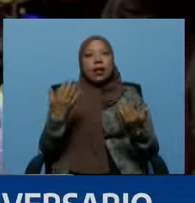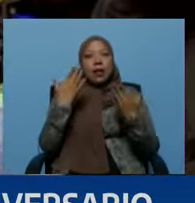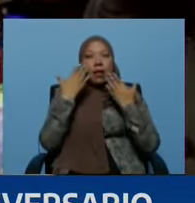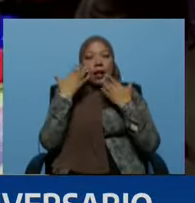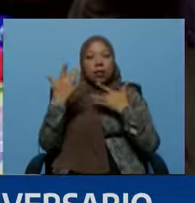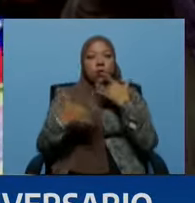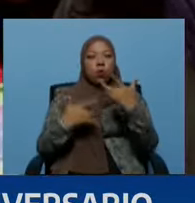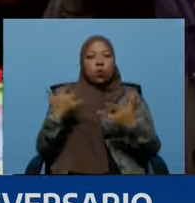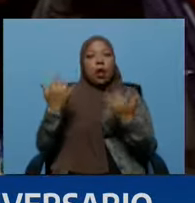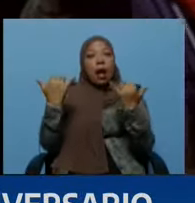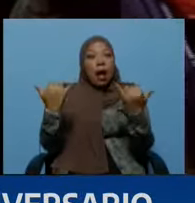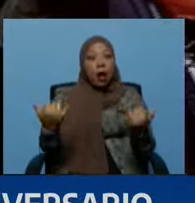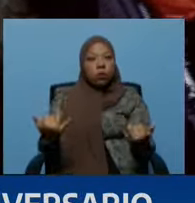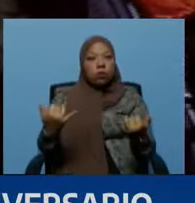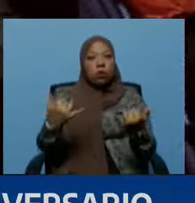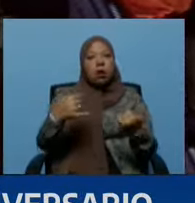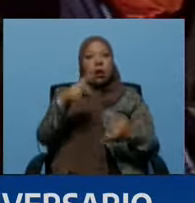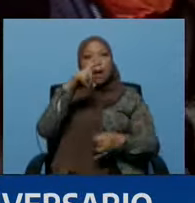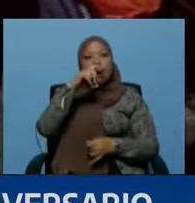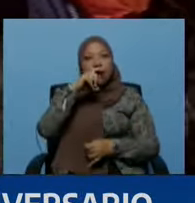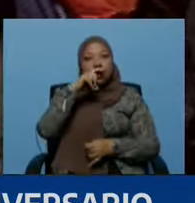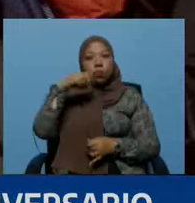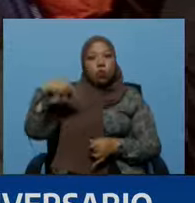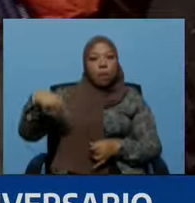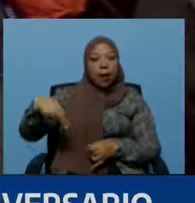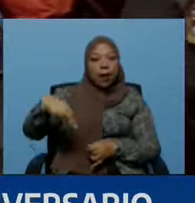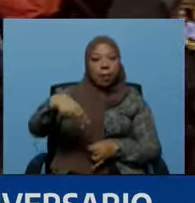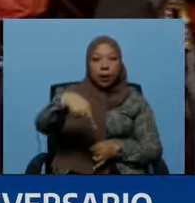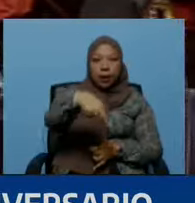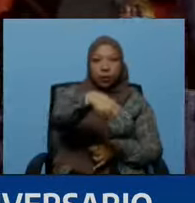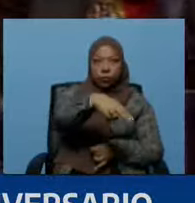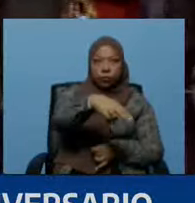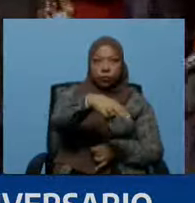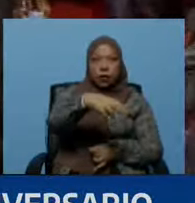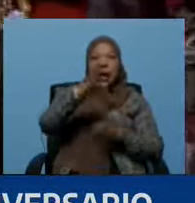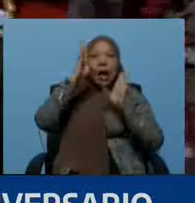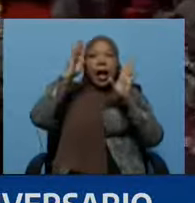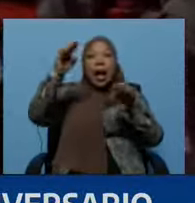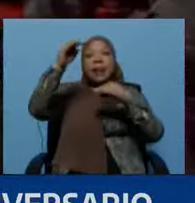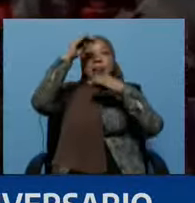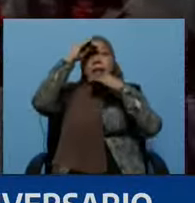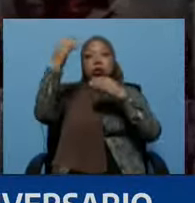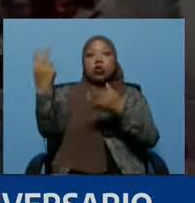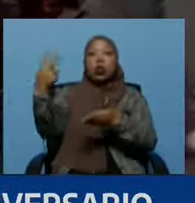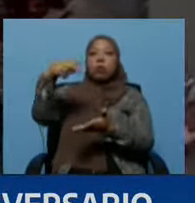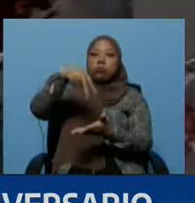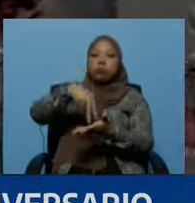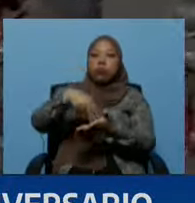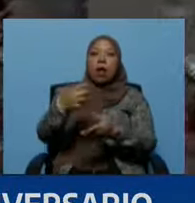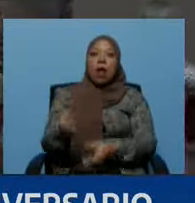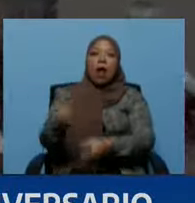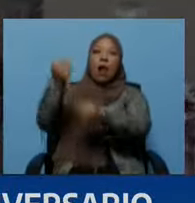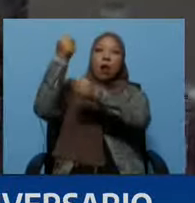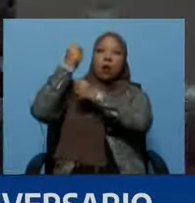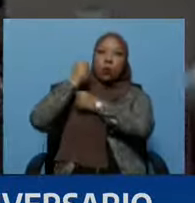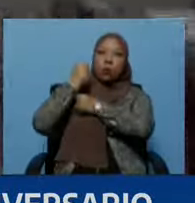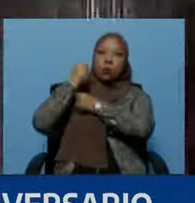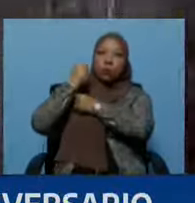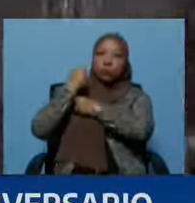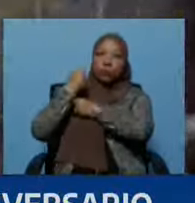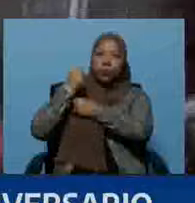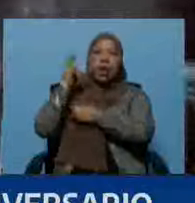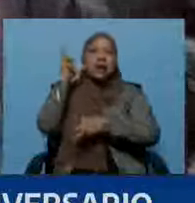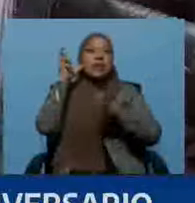cabo desplazamiento del señor Nicolás Maduro Moros. ¡Atención! ¡Pir! Presidente Constitucional de la República de